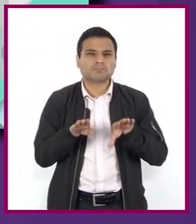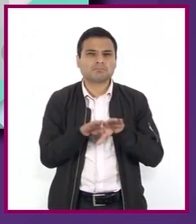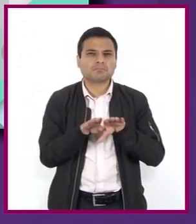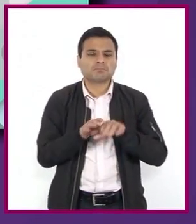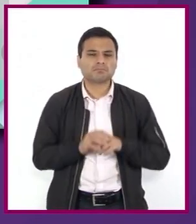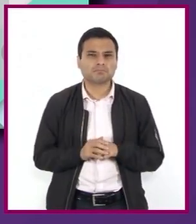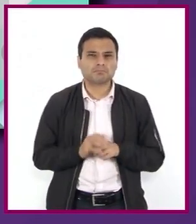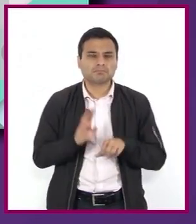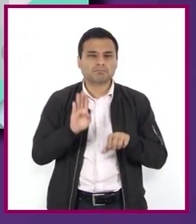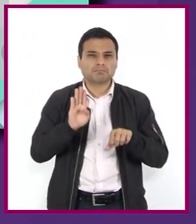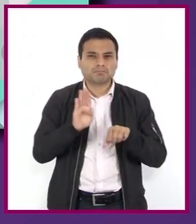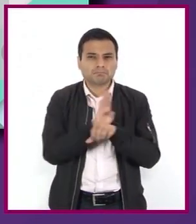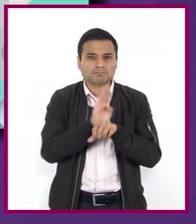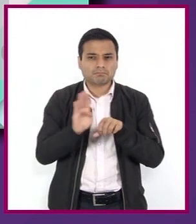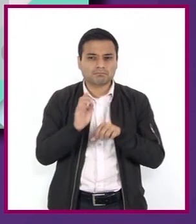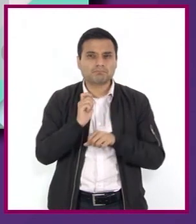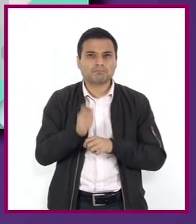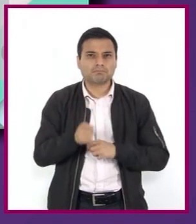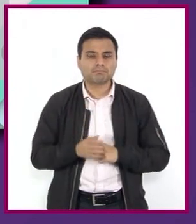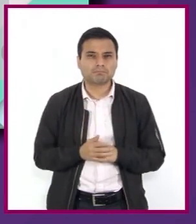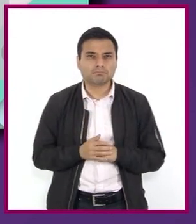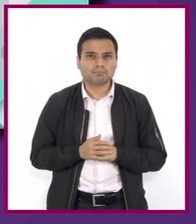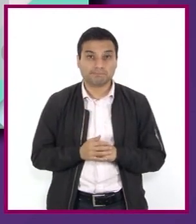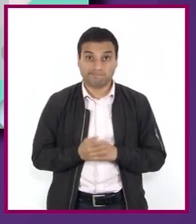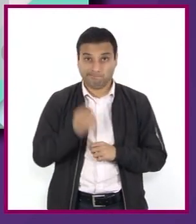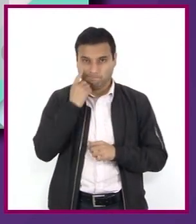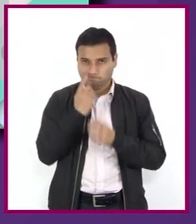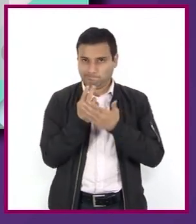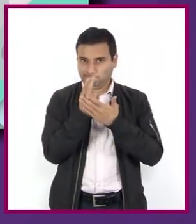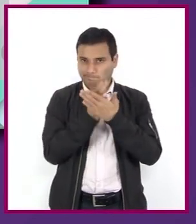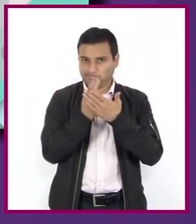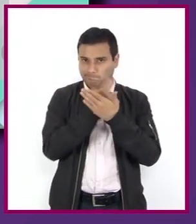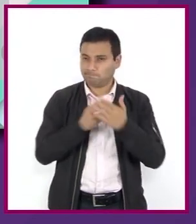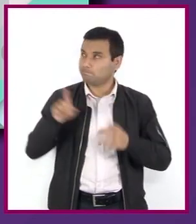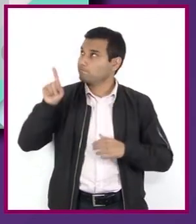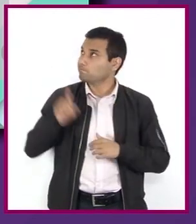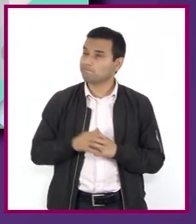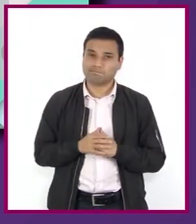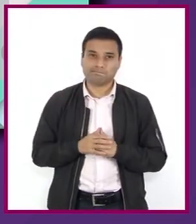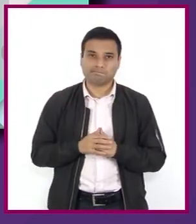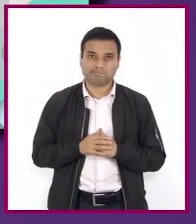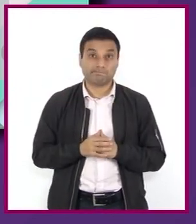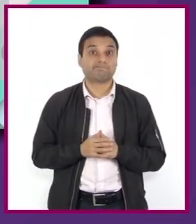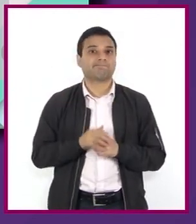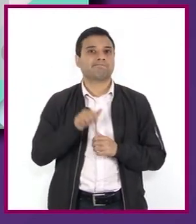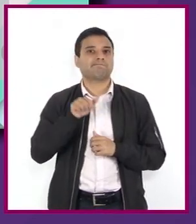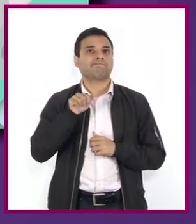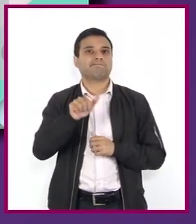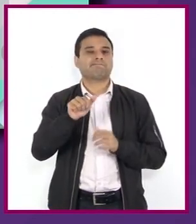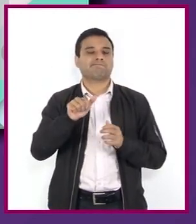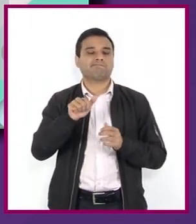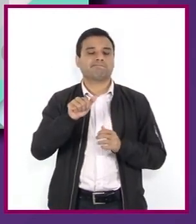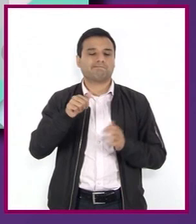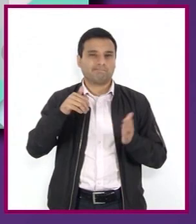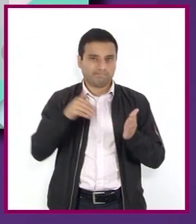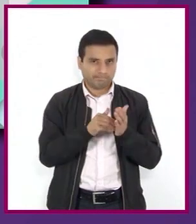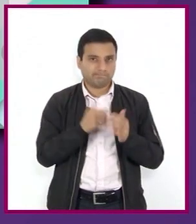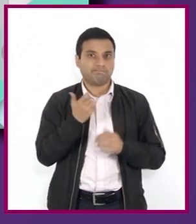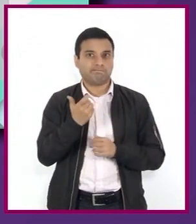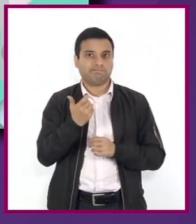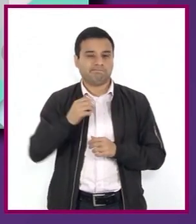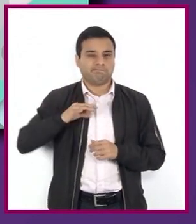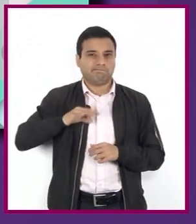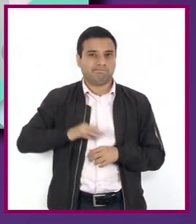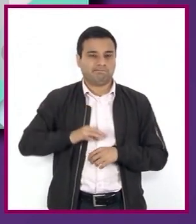será el beneficio que se obtiene? La gráfica nos indica que el beneficio será de 16,000 pesos. ¿Cuál